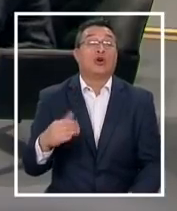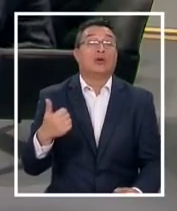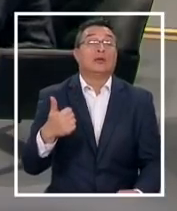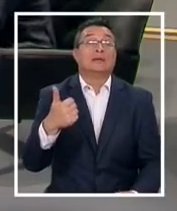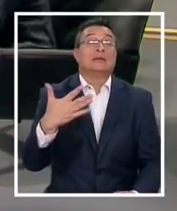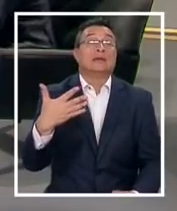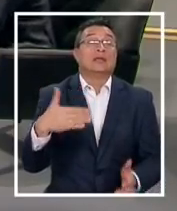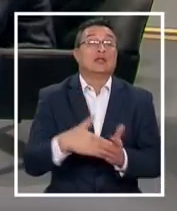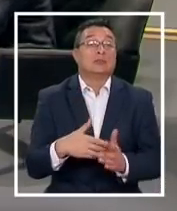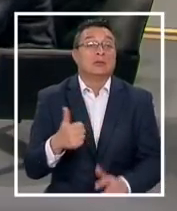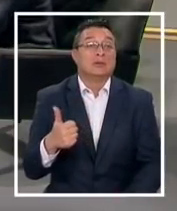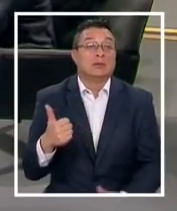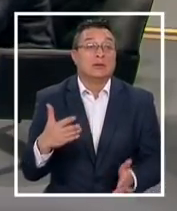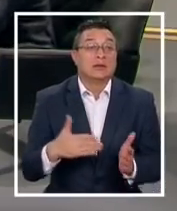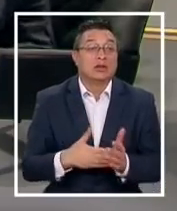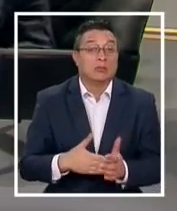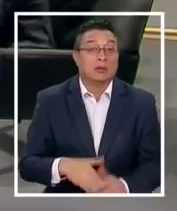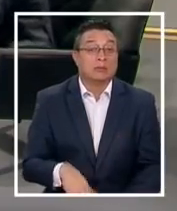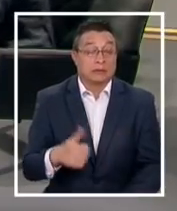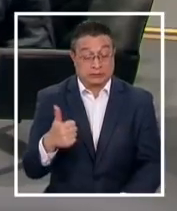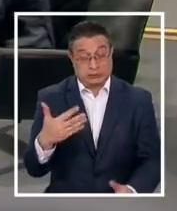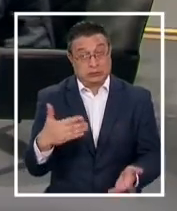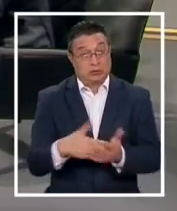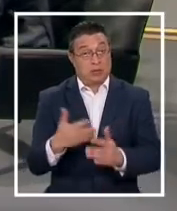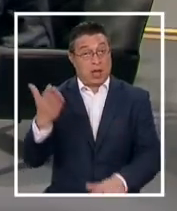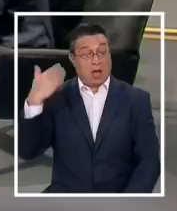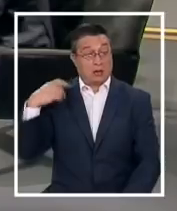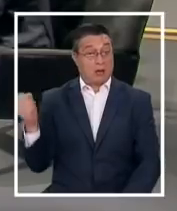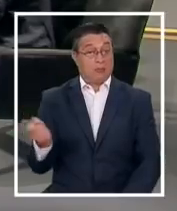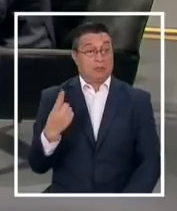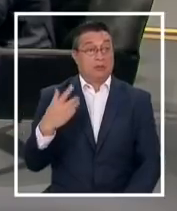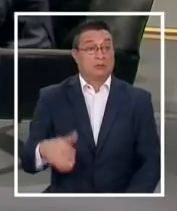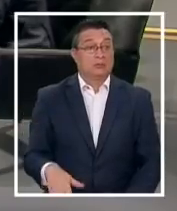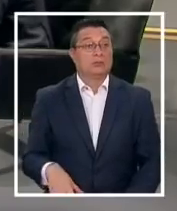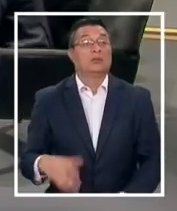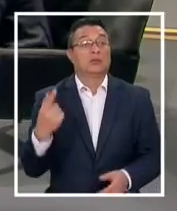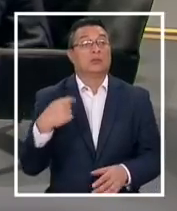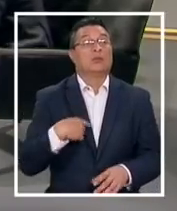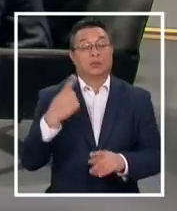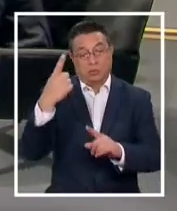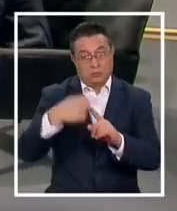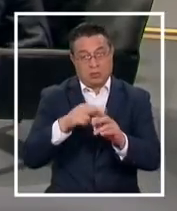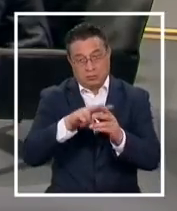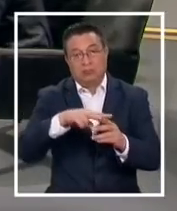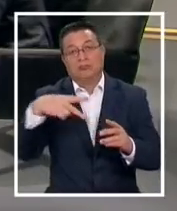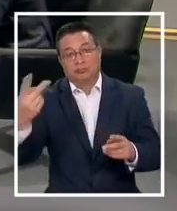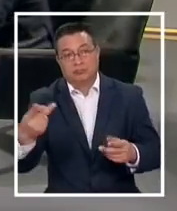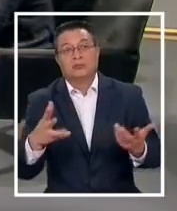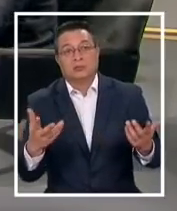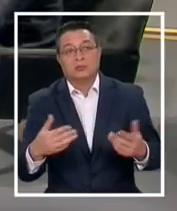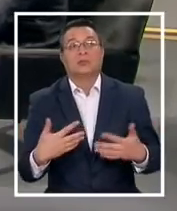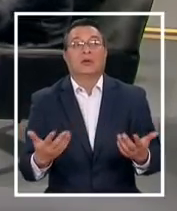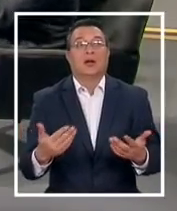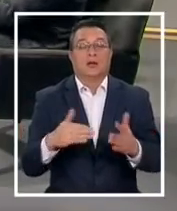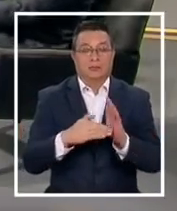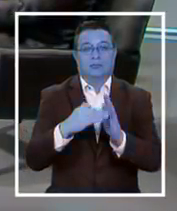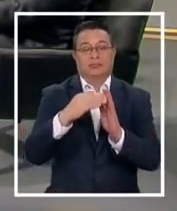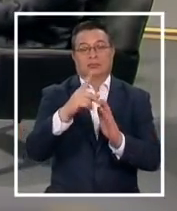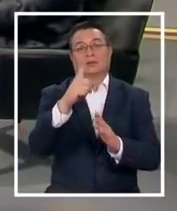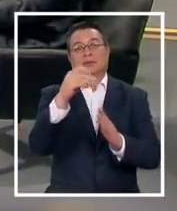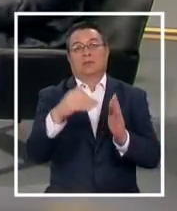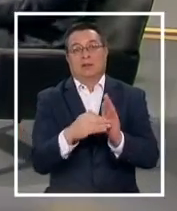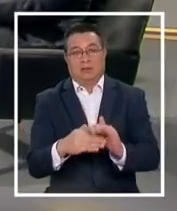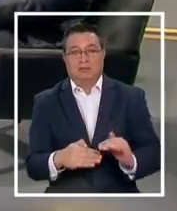No, 65.000. Se la han sacado caro, que en menos de un mes ya eran 100 pesos. Dije con todo respeto para Adrián. Y lideró, pero la